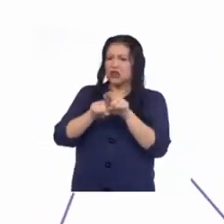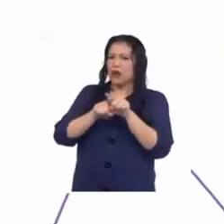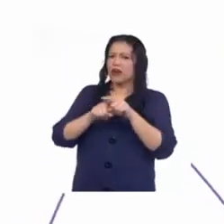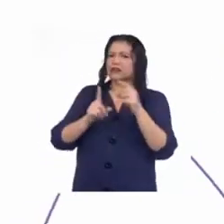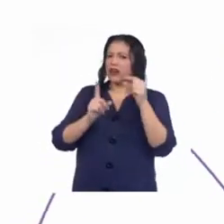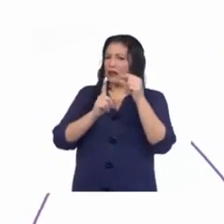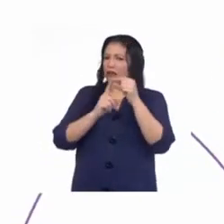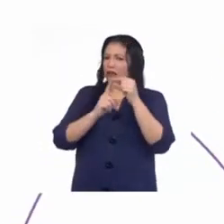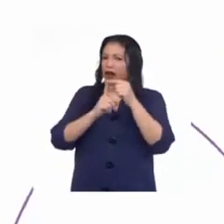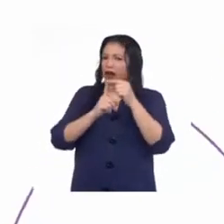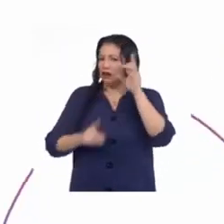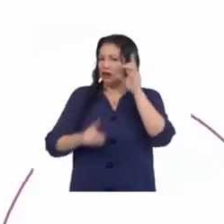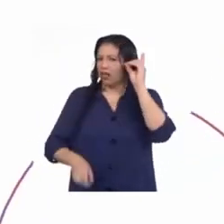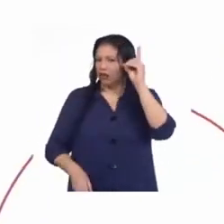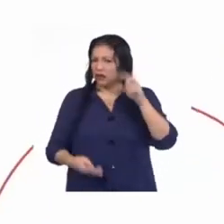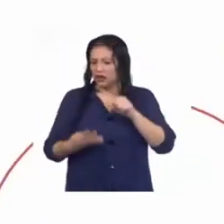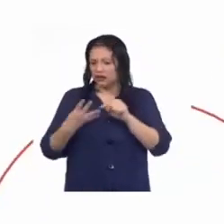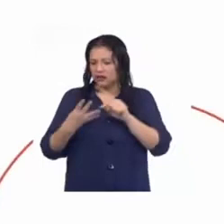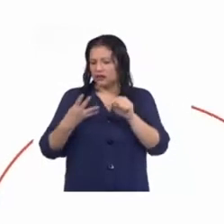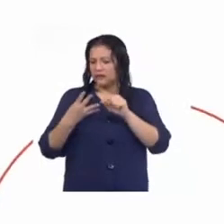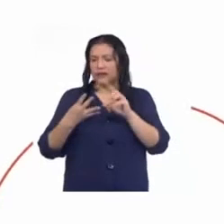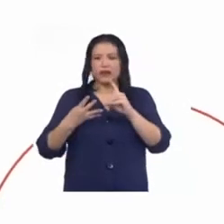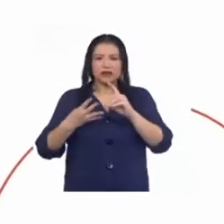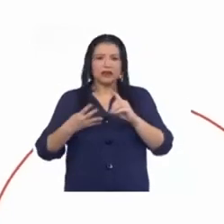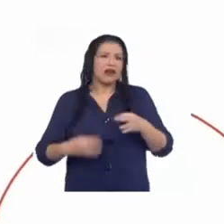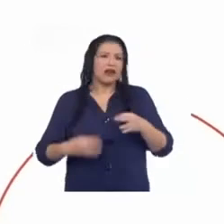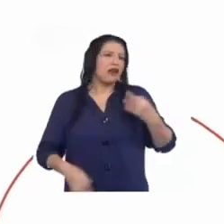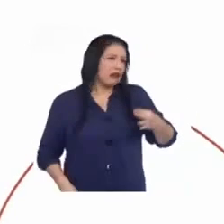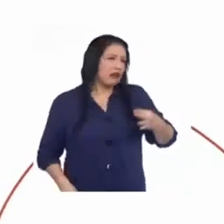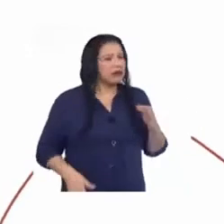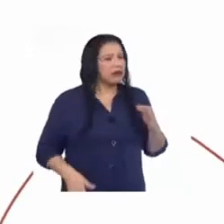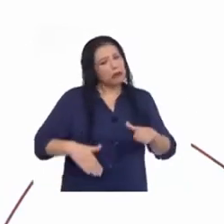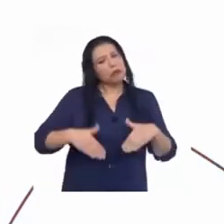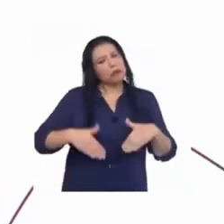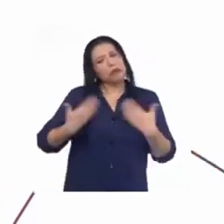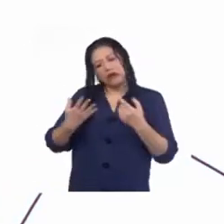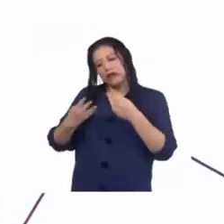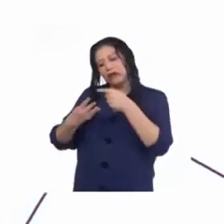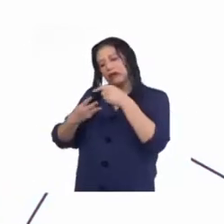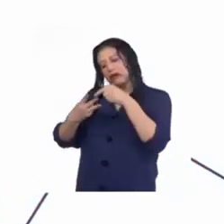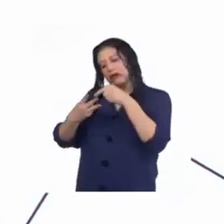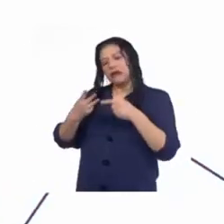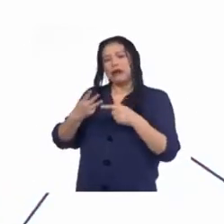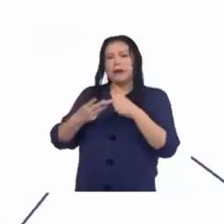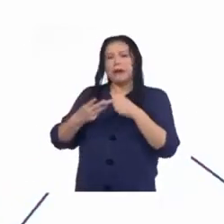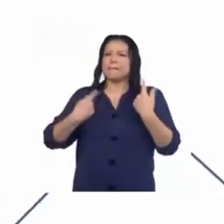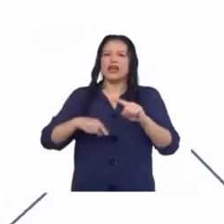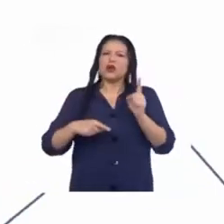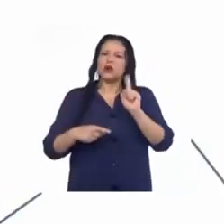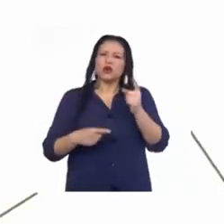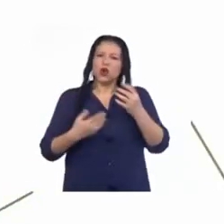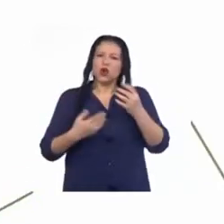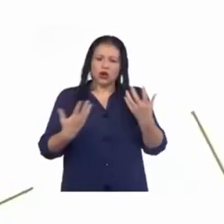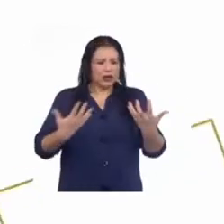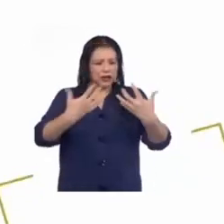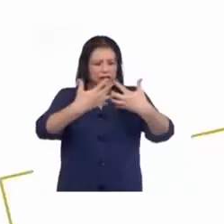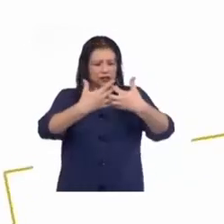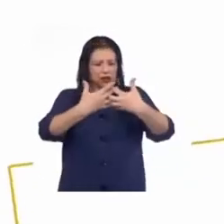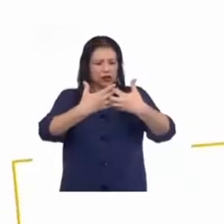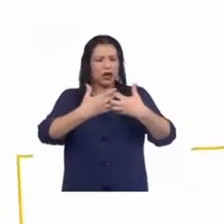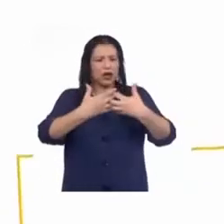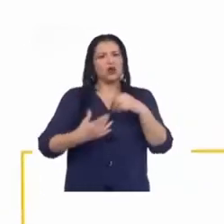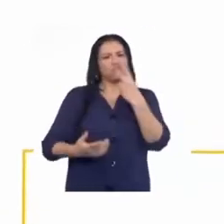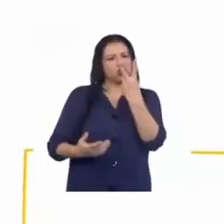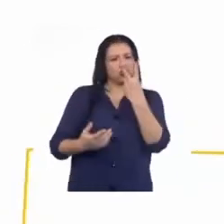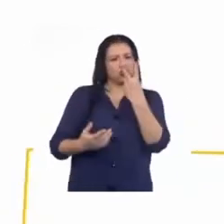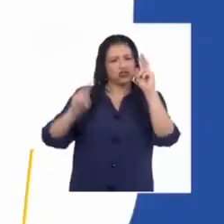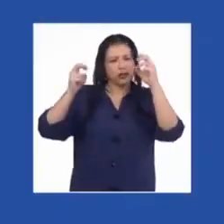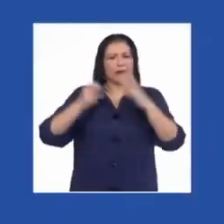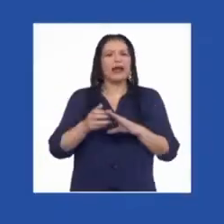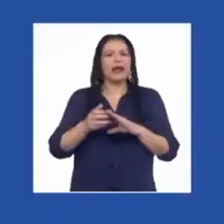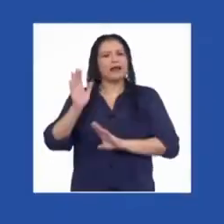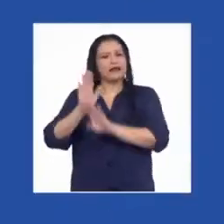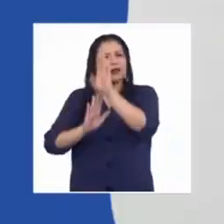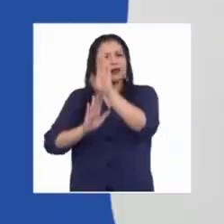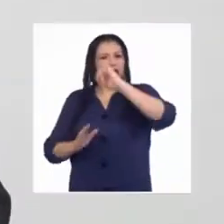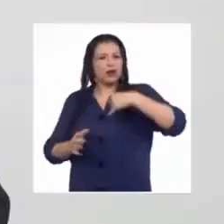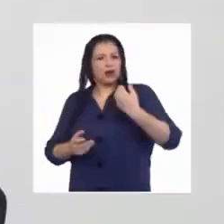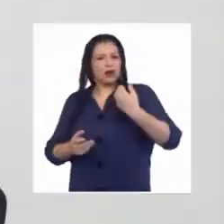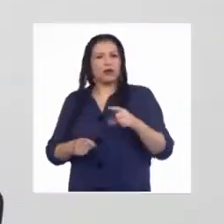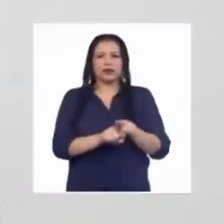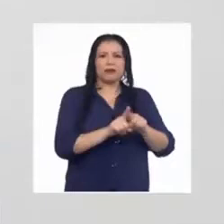se refiere a la democracia? Es verdad, podría ser, pero no vincula los dos temas, el desarrollo de los jóvenes y la